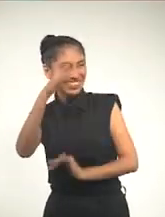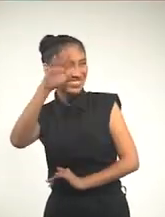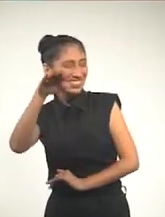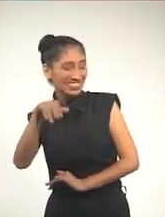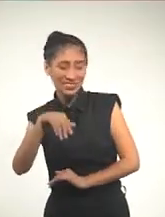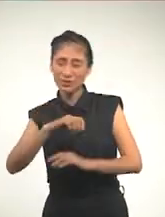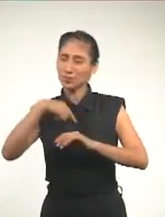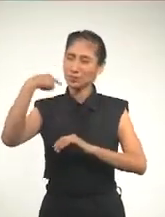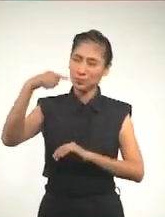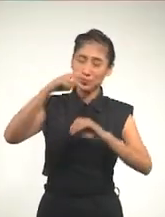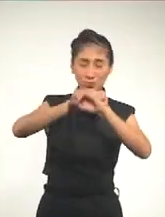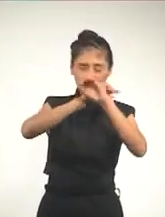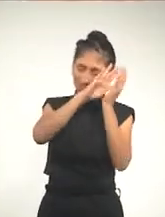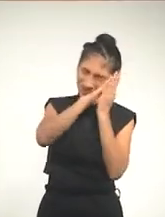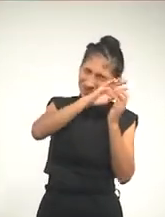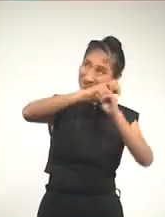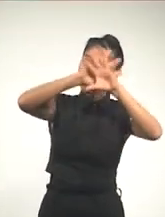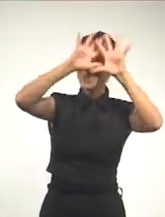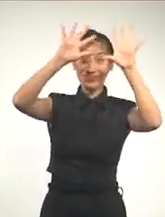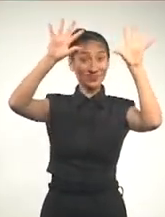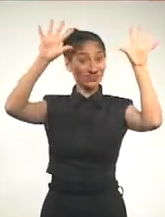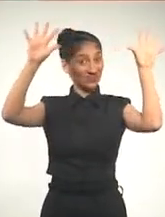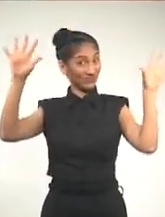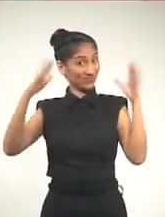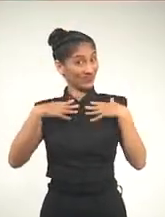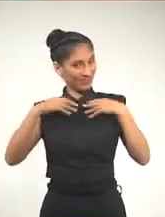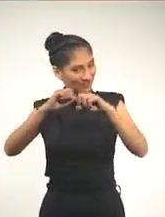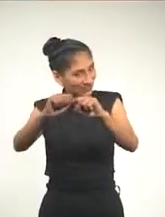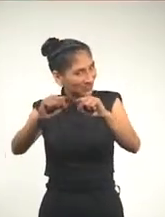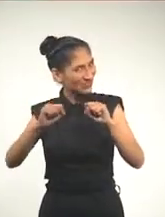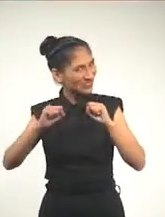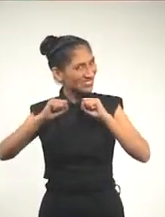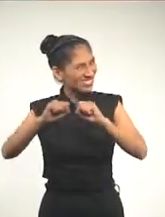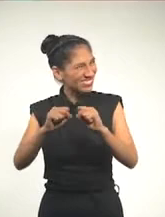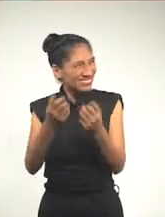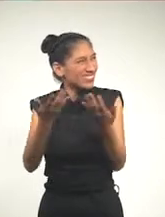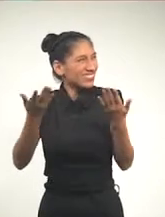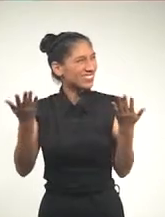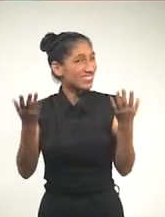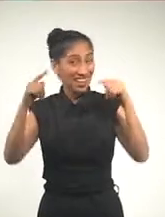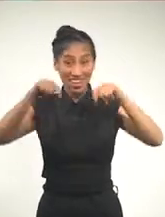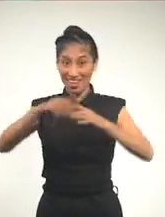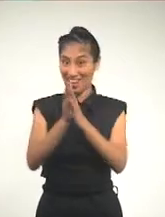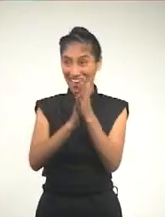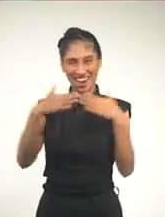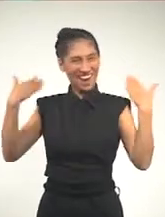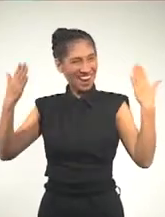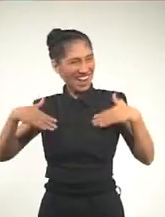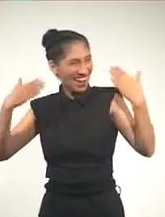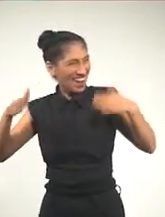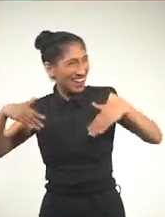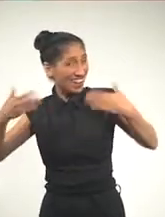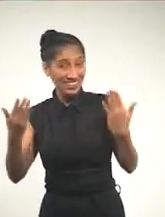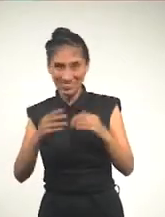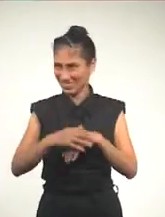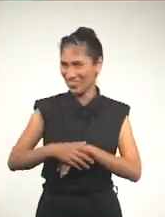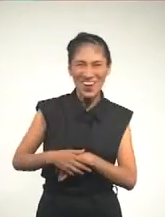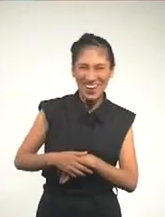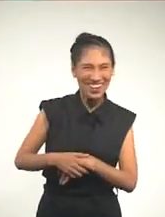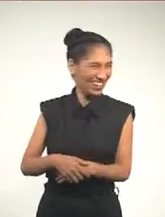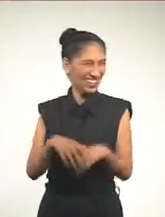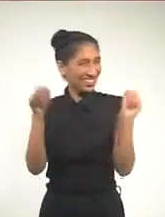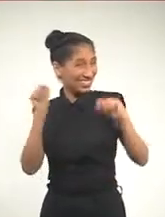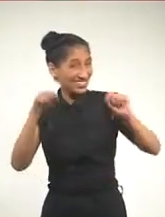Hola, niñas y niños. Como cada mañana, vamos a activar nuestro cuerpo para poder empezar nuestro día con alegría y mucha